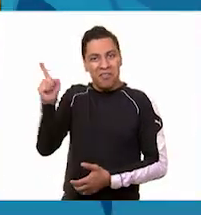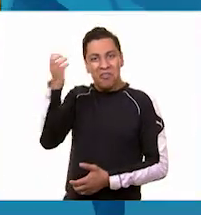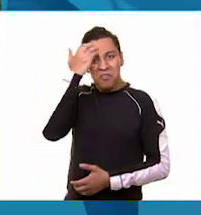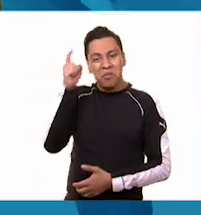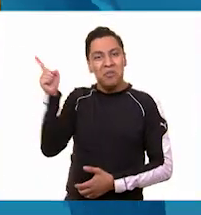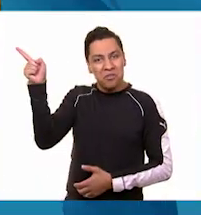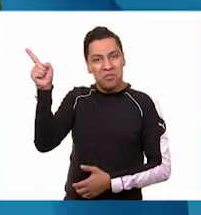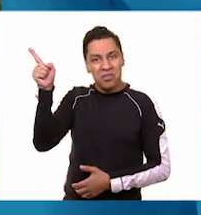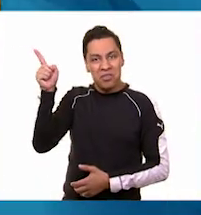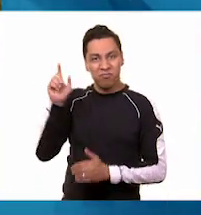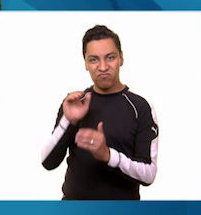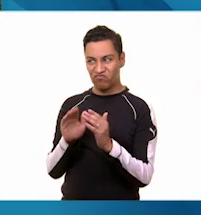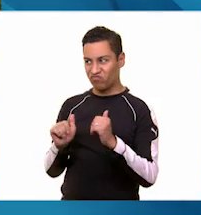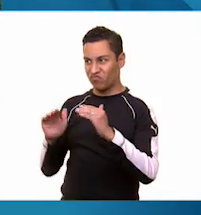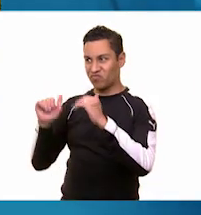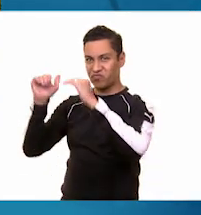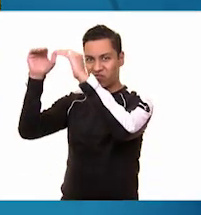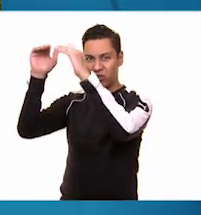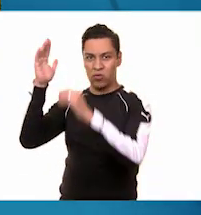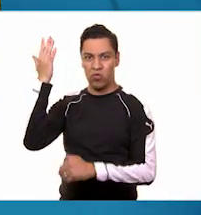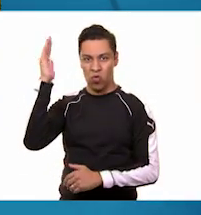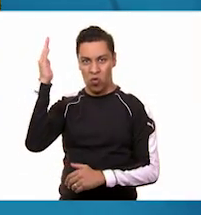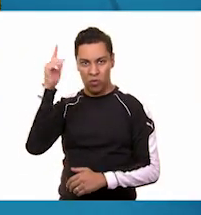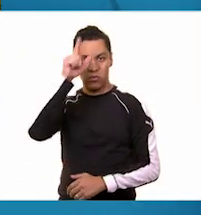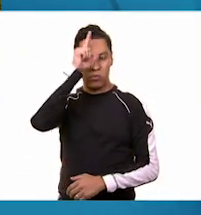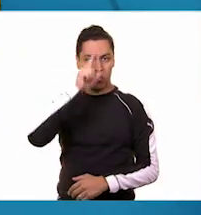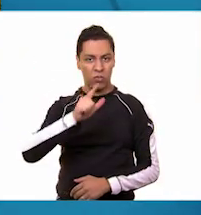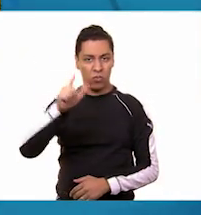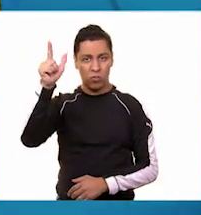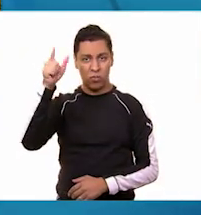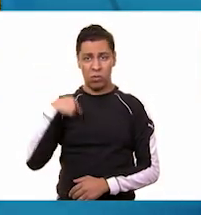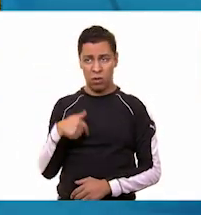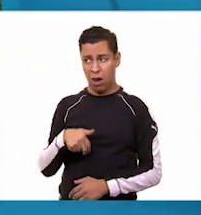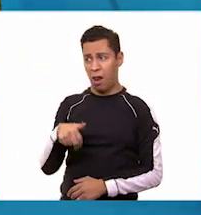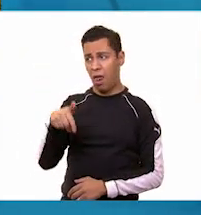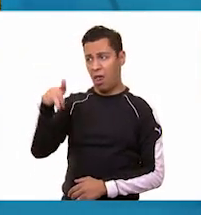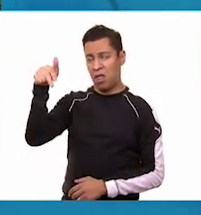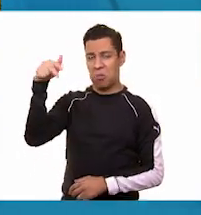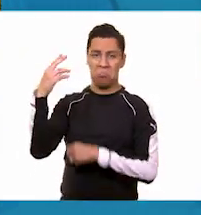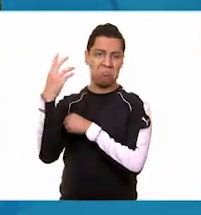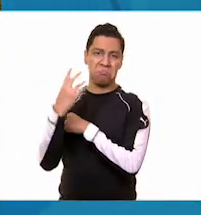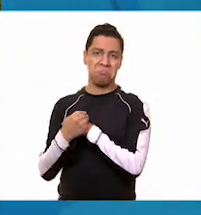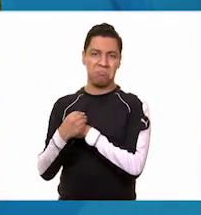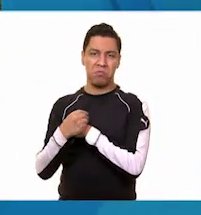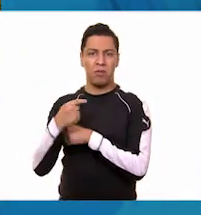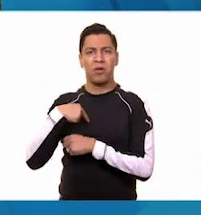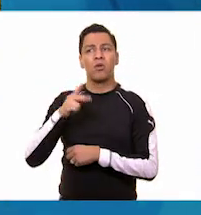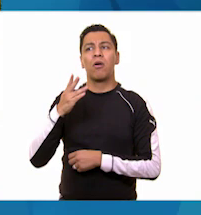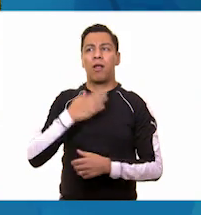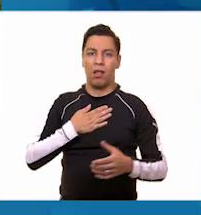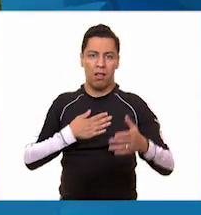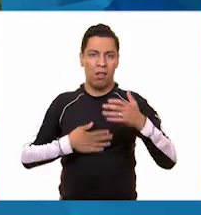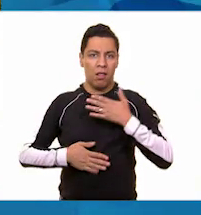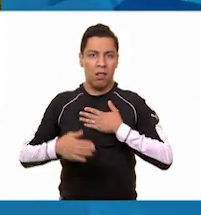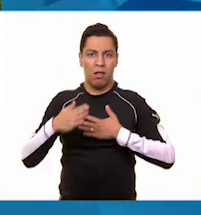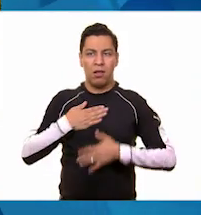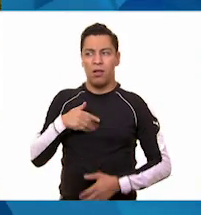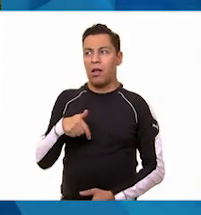del Sol y de la Luna. Y bueno, aunque no nos dejaron subir, yo terminé muy cansado porque